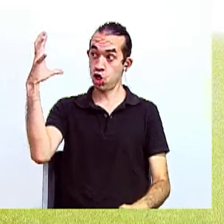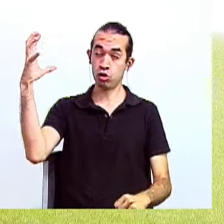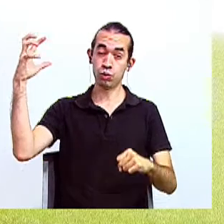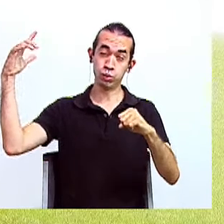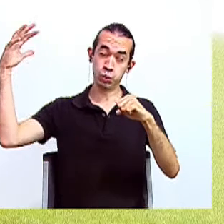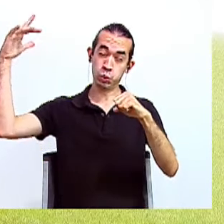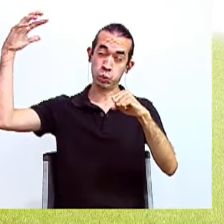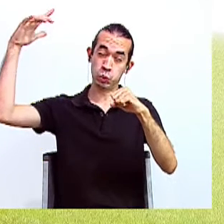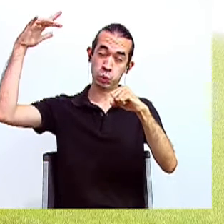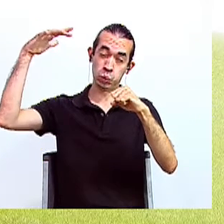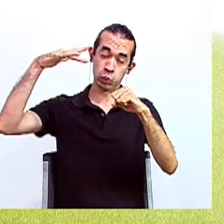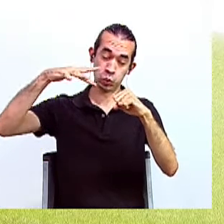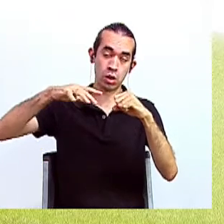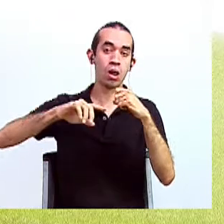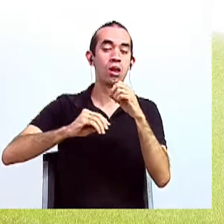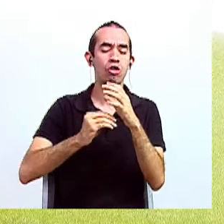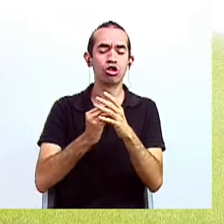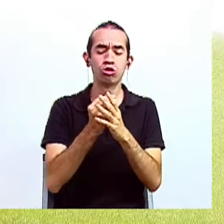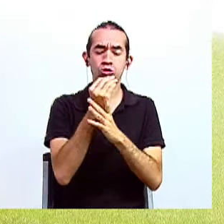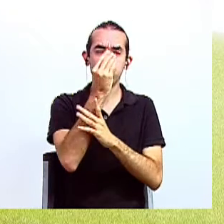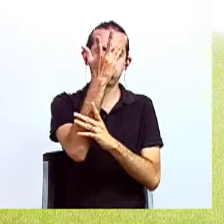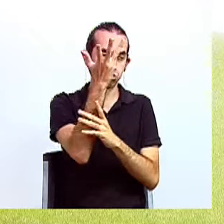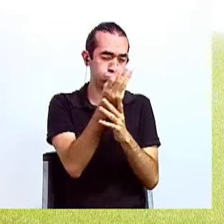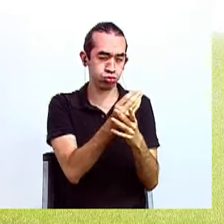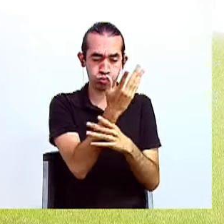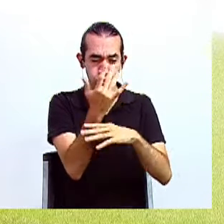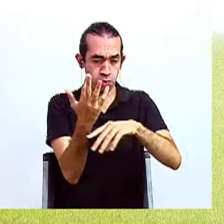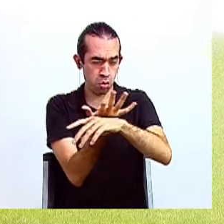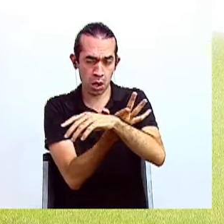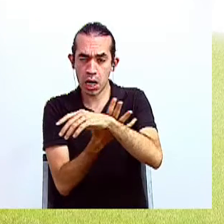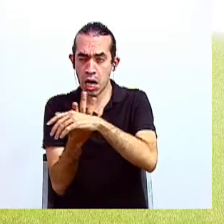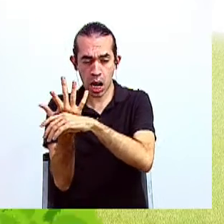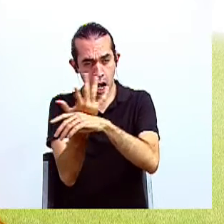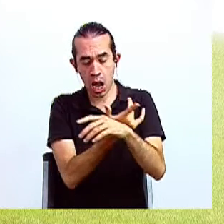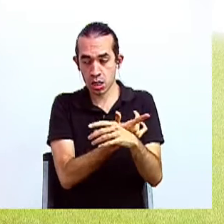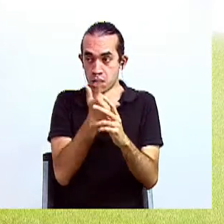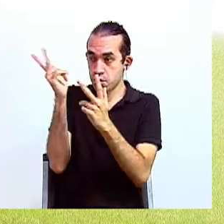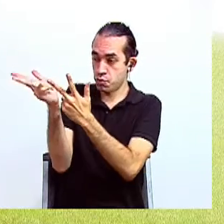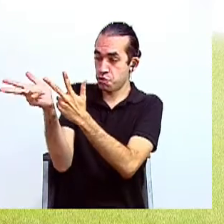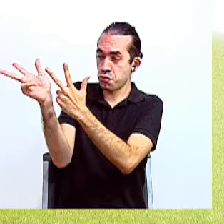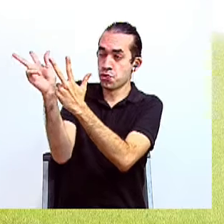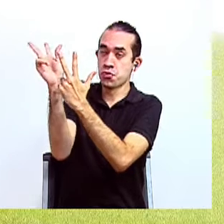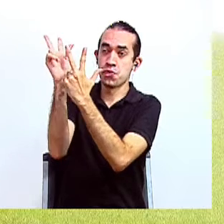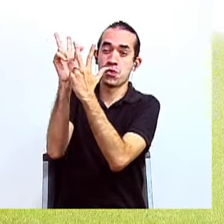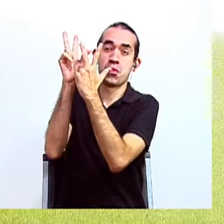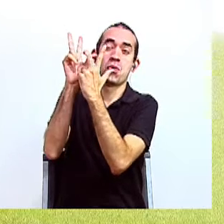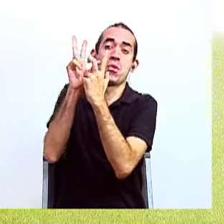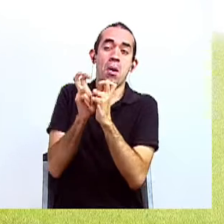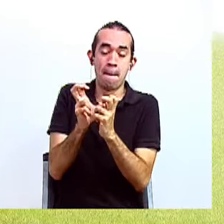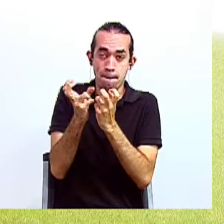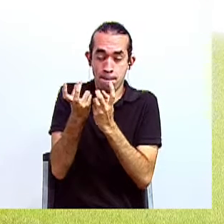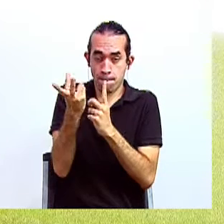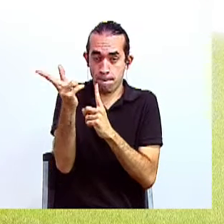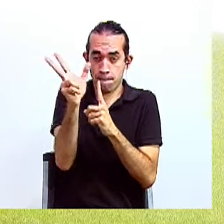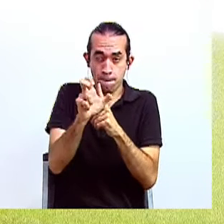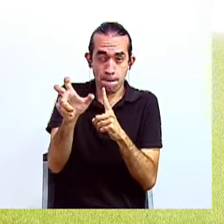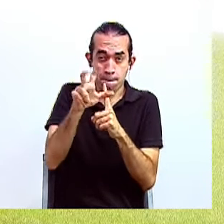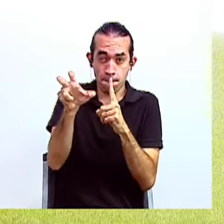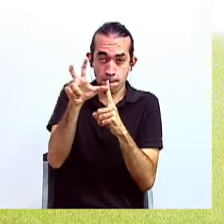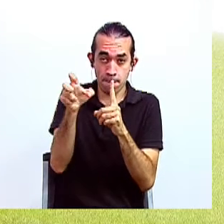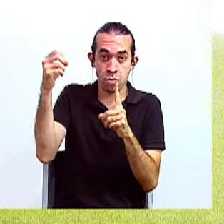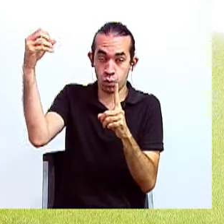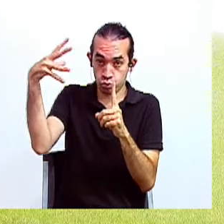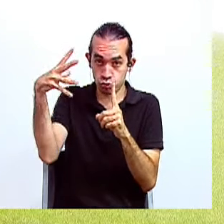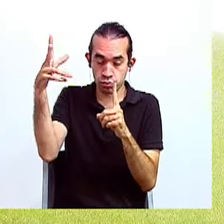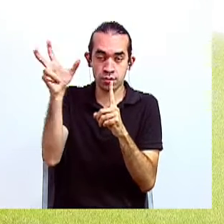organismos fotosintéticos. ¿Recuerdas cuáles son? Por supuesto, las plantas. Estas se encuentran en